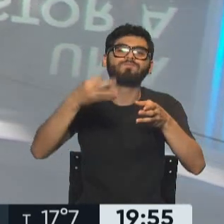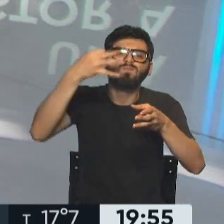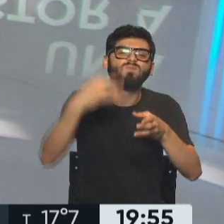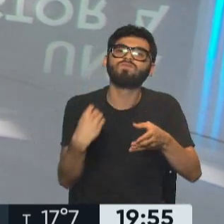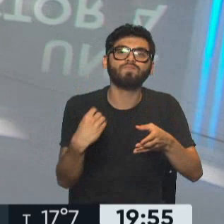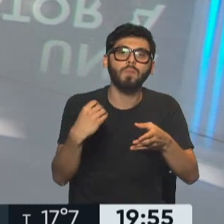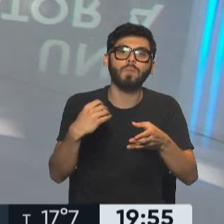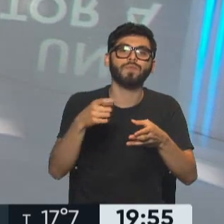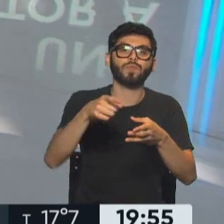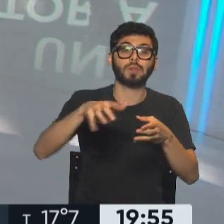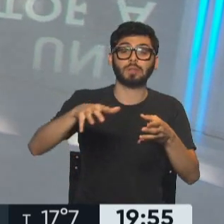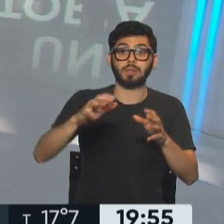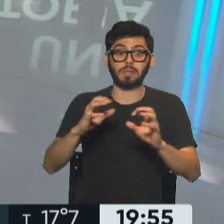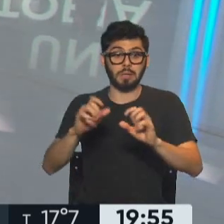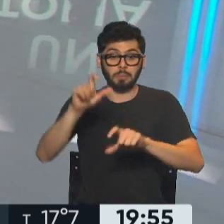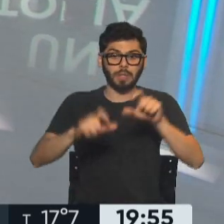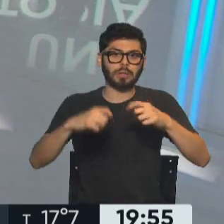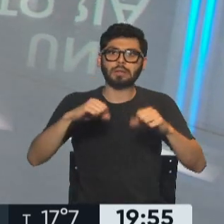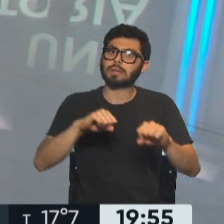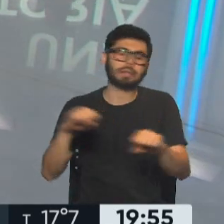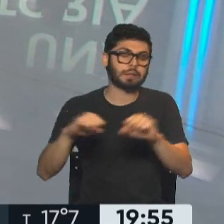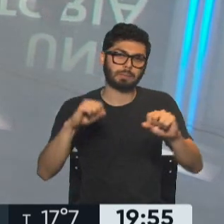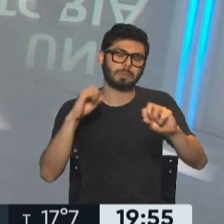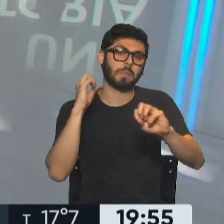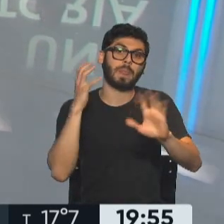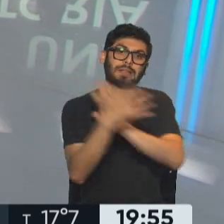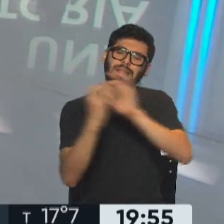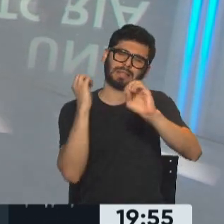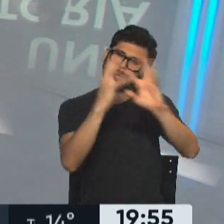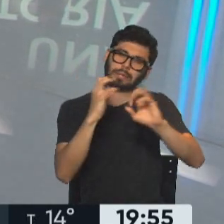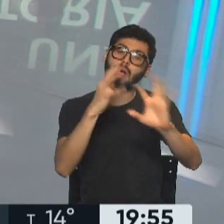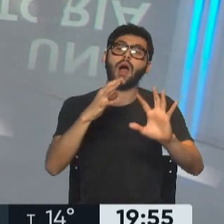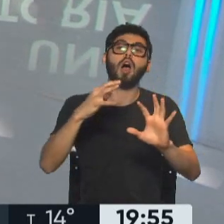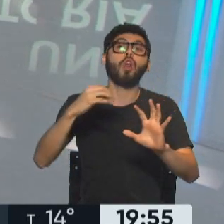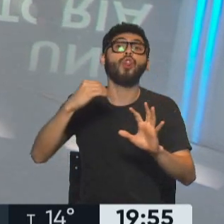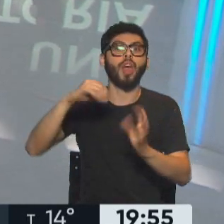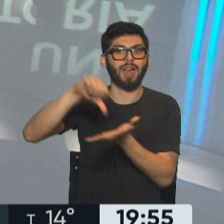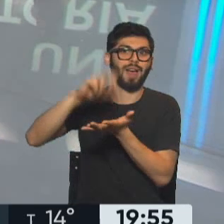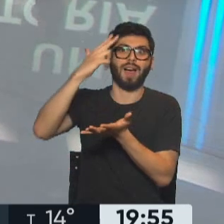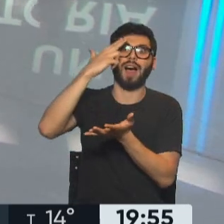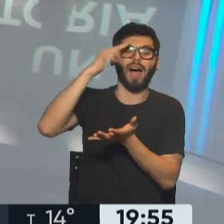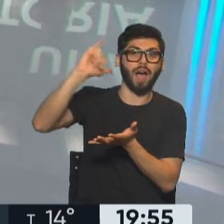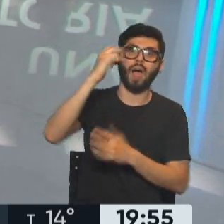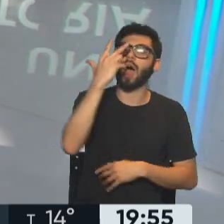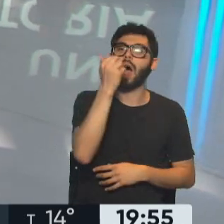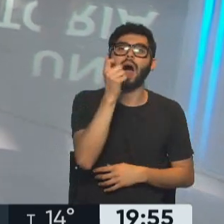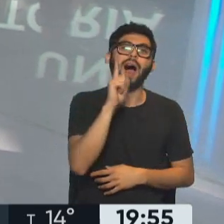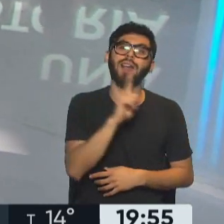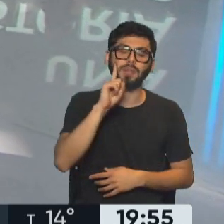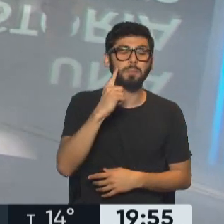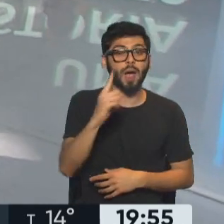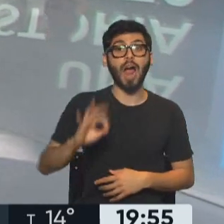hablar de la crisis migratoria en Haití. Y fijémonos ahí los datos del